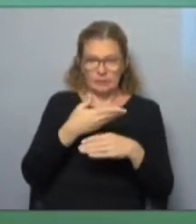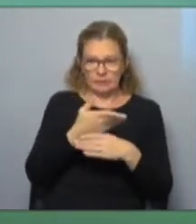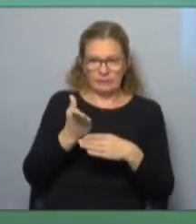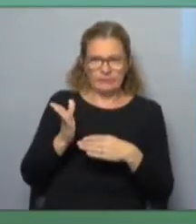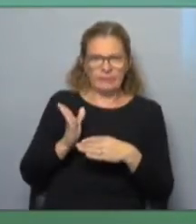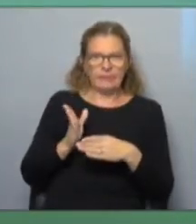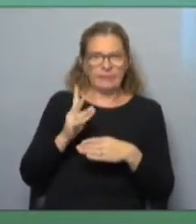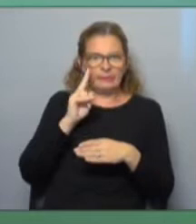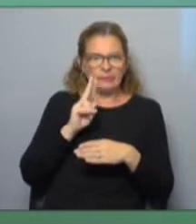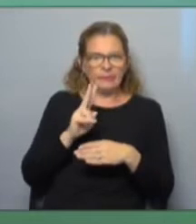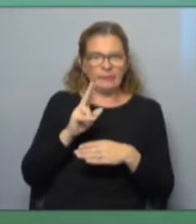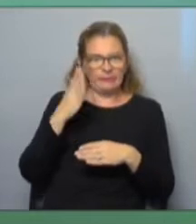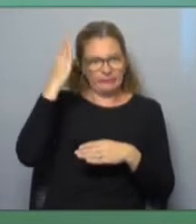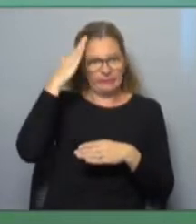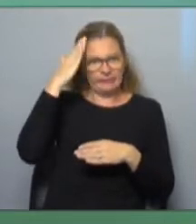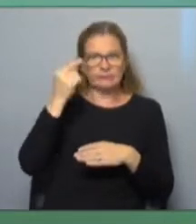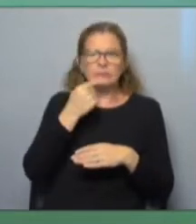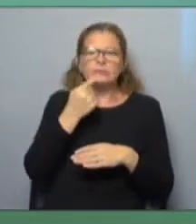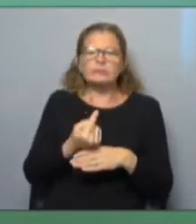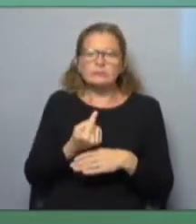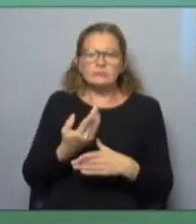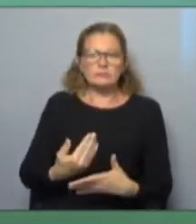repercusión. Vamos a ver y a saber qué se dijo.